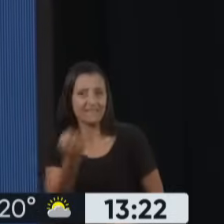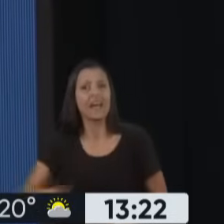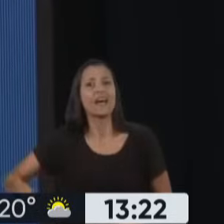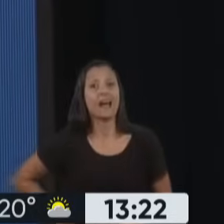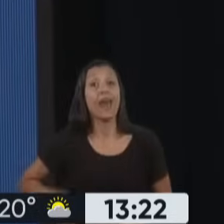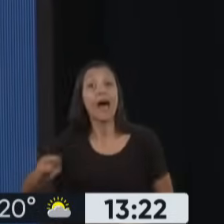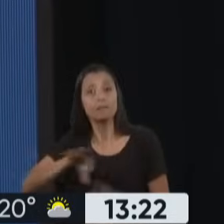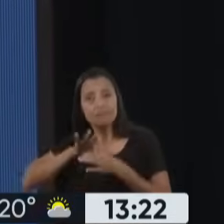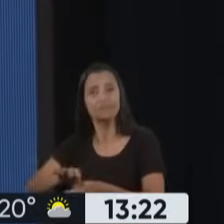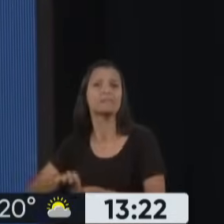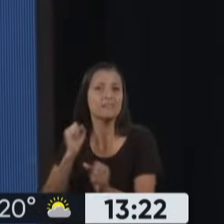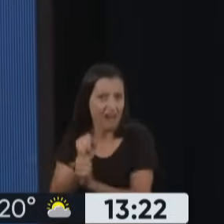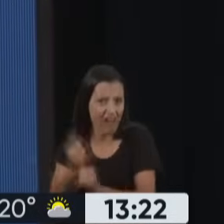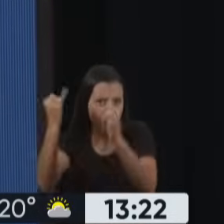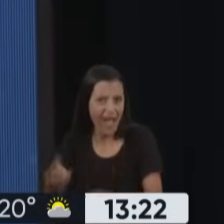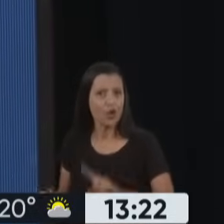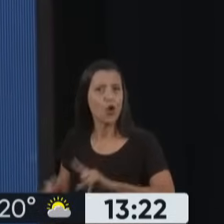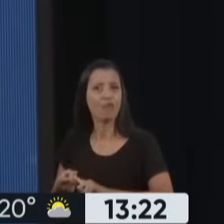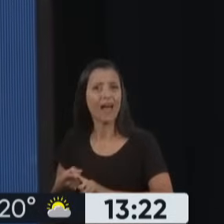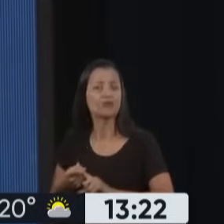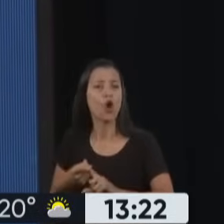está ligado con el trabajo.